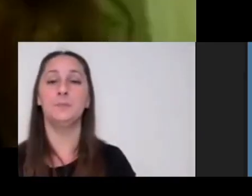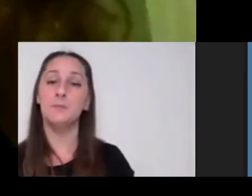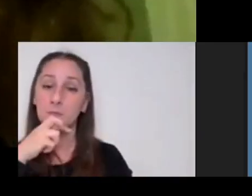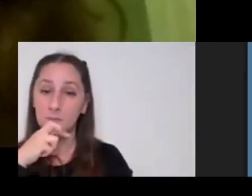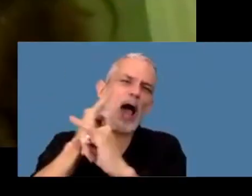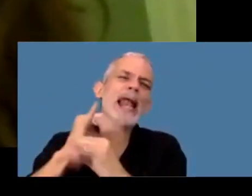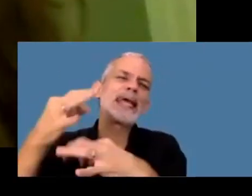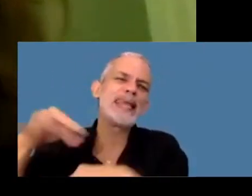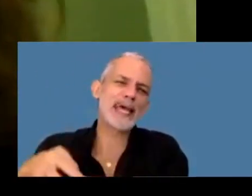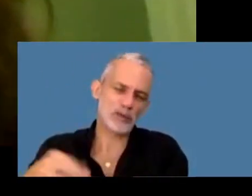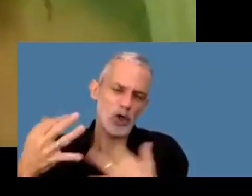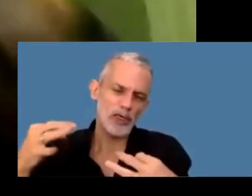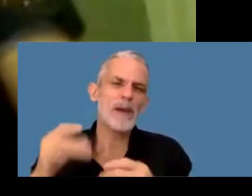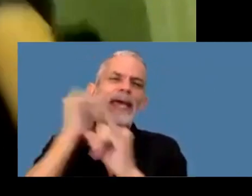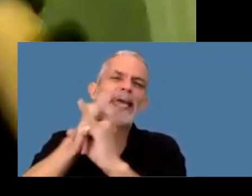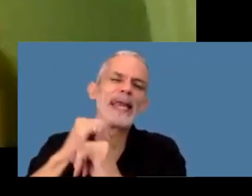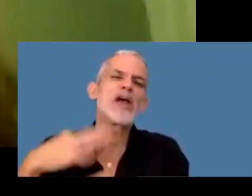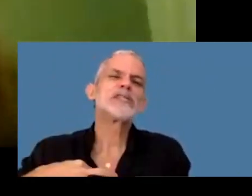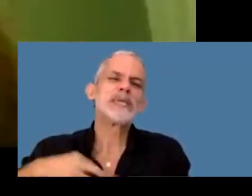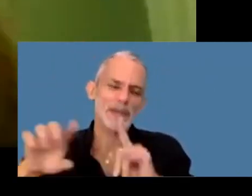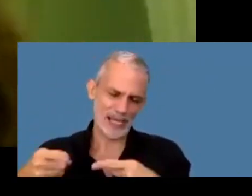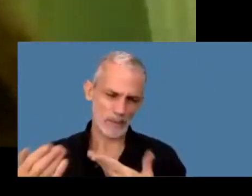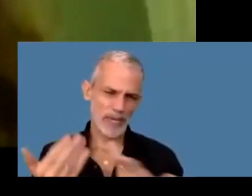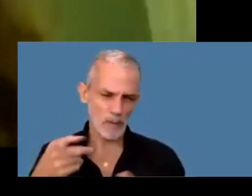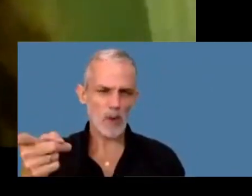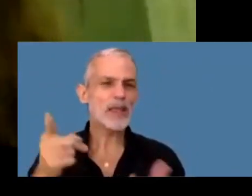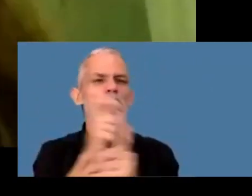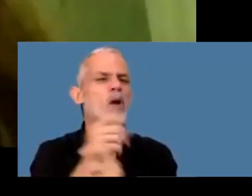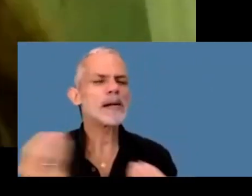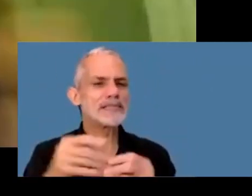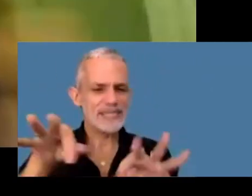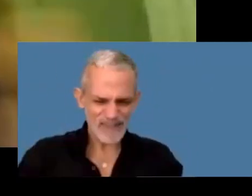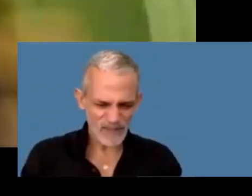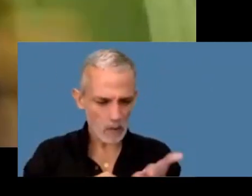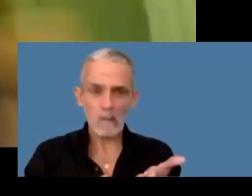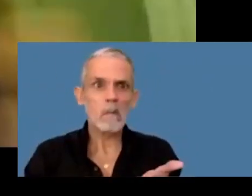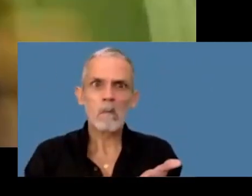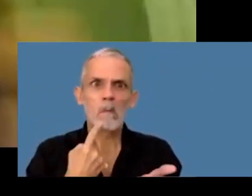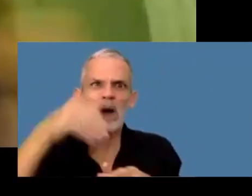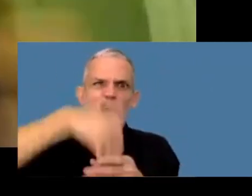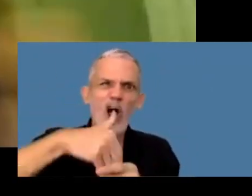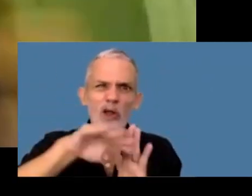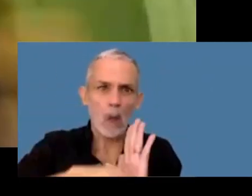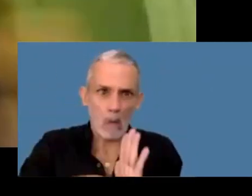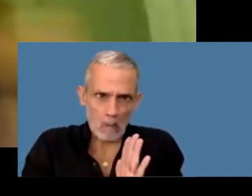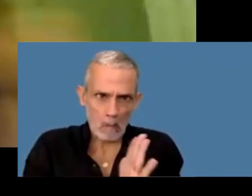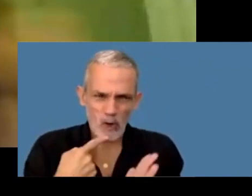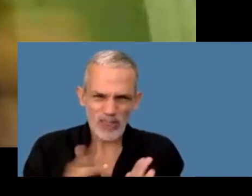Excelente, excelente. Súper completo, detallado, rápido, pero había